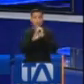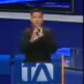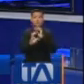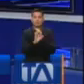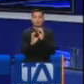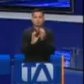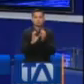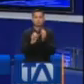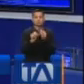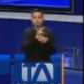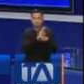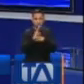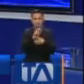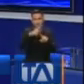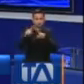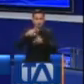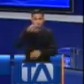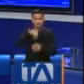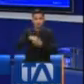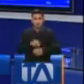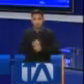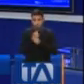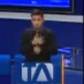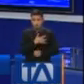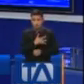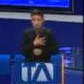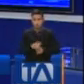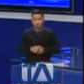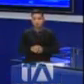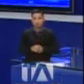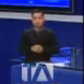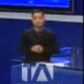público? A continuación les presentamos impactantes testimonios.